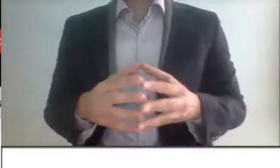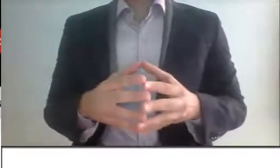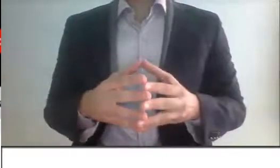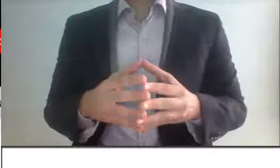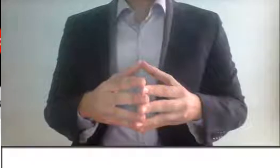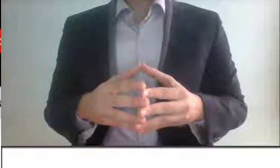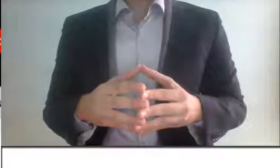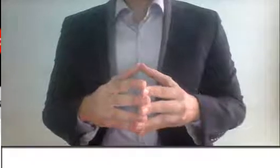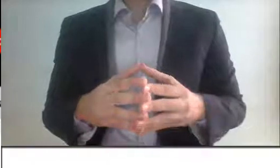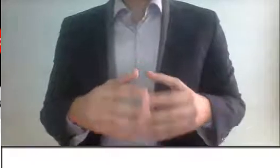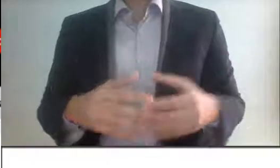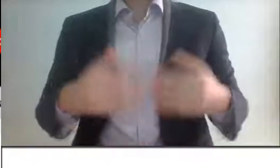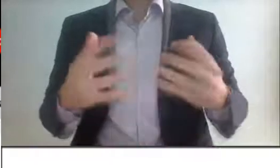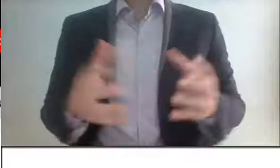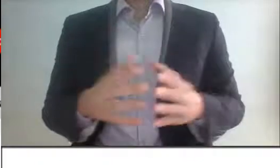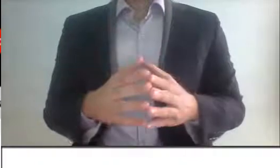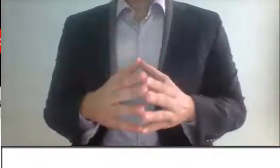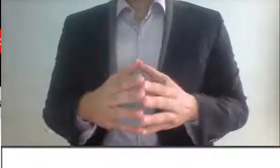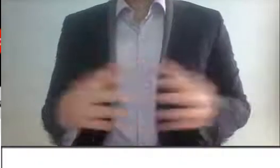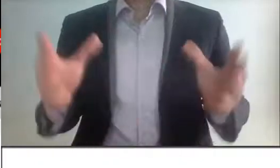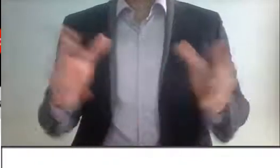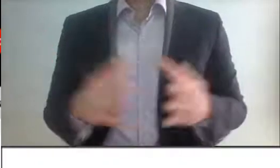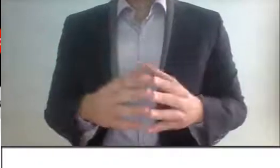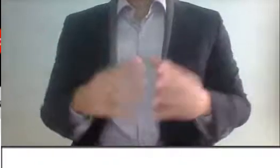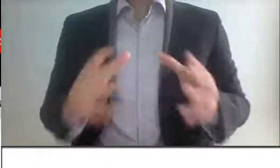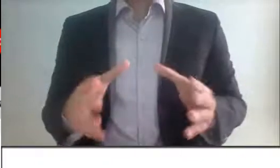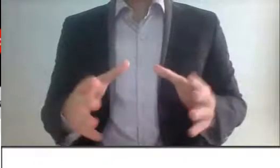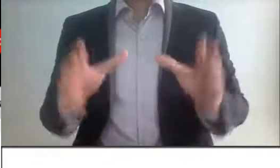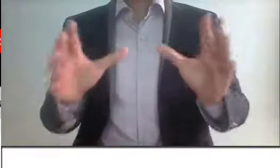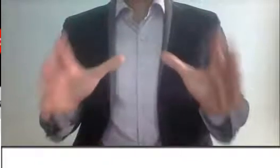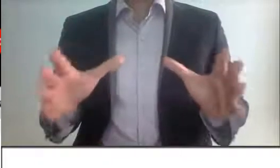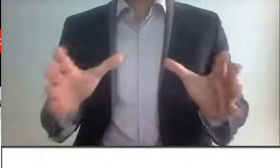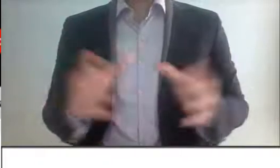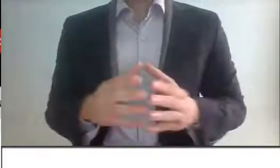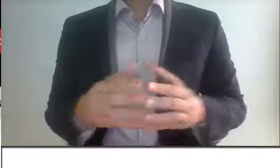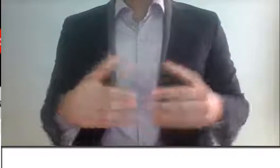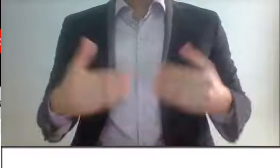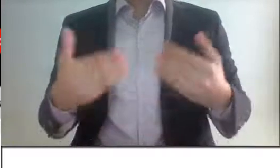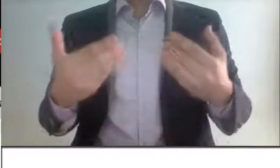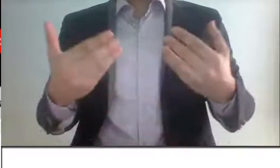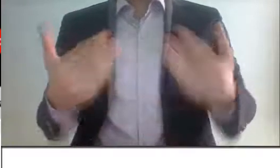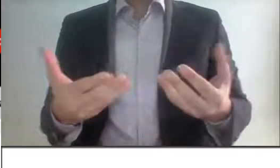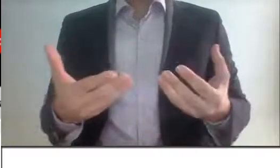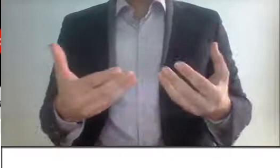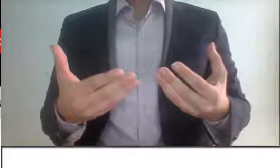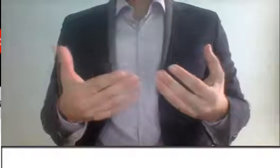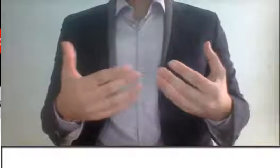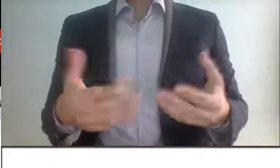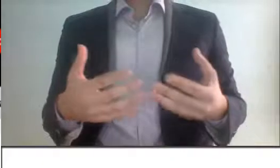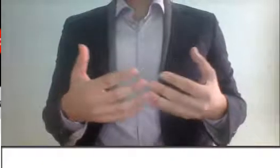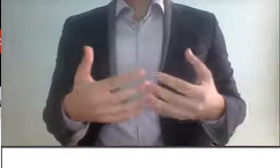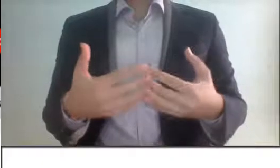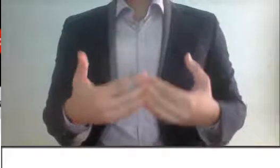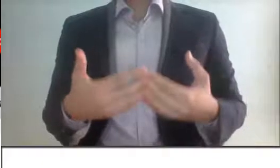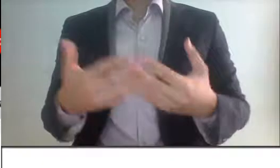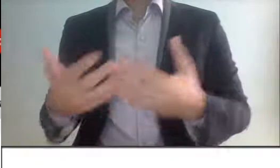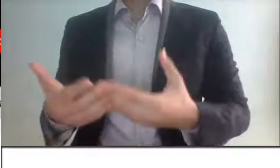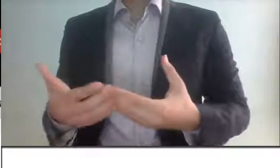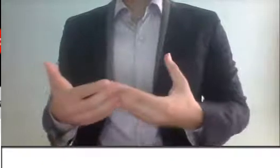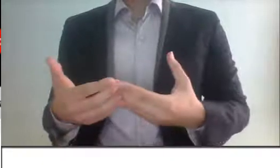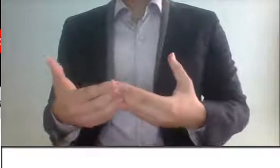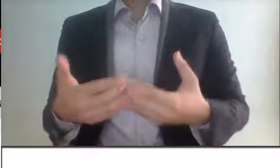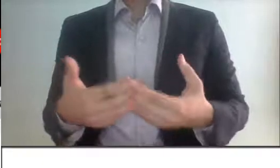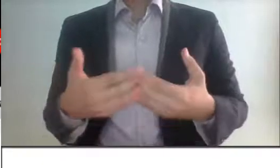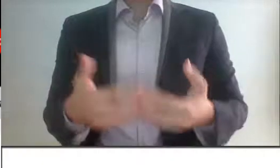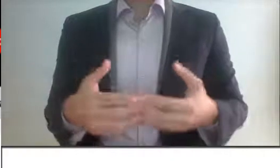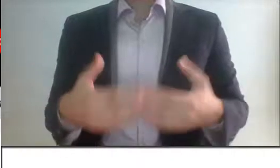la población y terminar quebrando a Pemex. ¿Por qué? Porque no es el único elemento importante que se destaca en esta nota, según lo mencionado por Andrés Manuel López